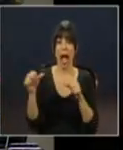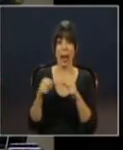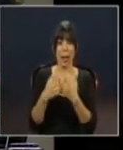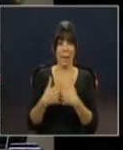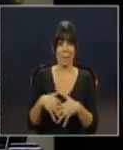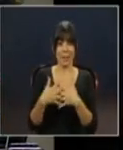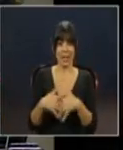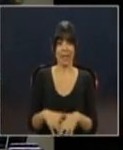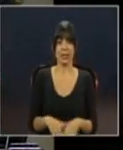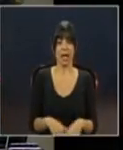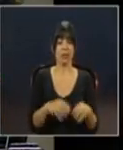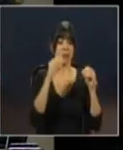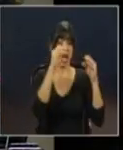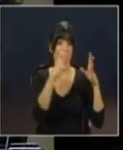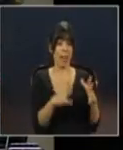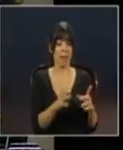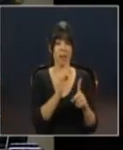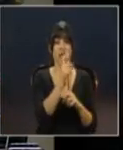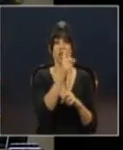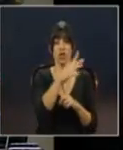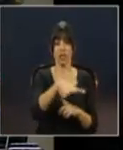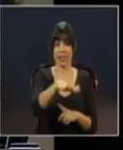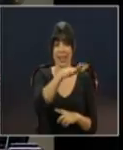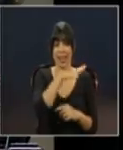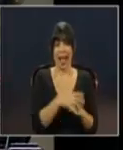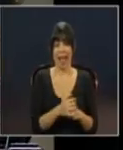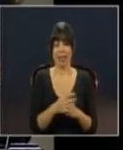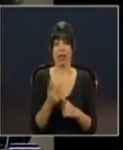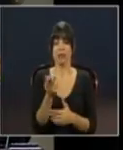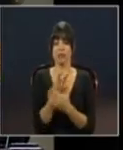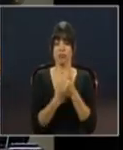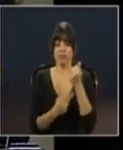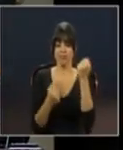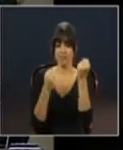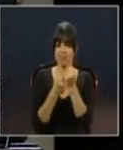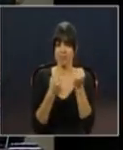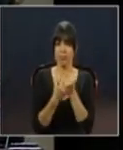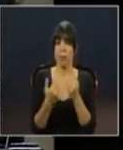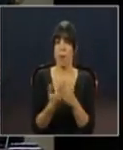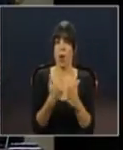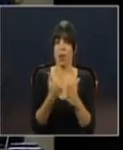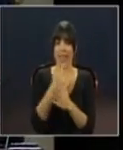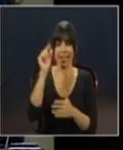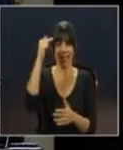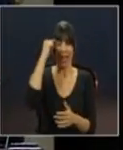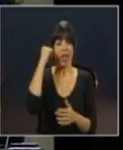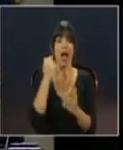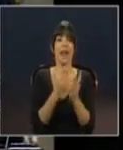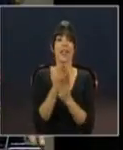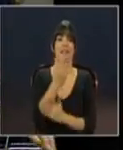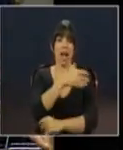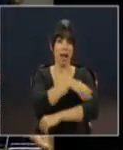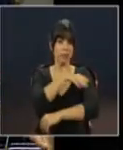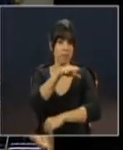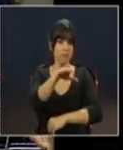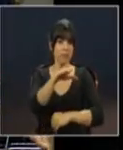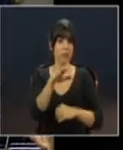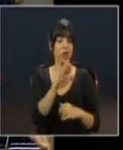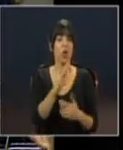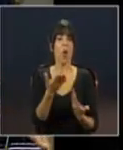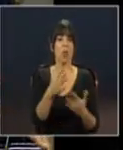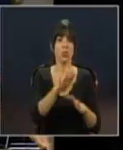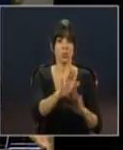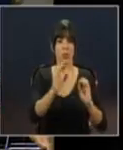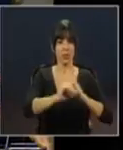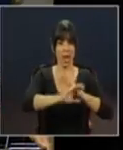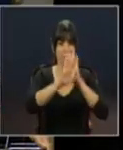empresarial, academia y sociedad civil contribuyen a modernizar el Estado por medio del fortalecimiento de los niveles de